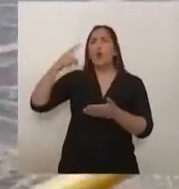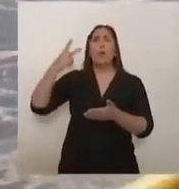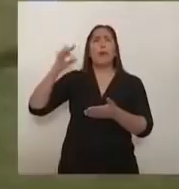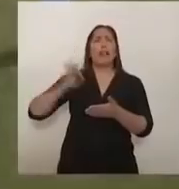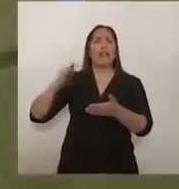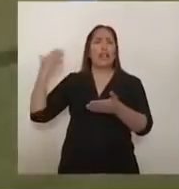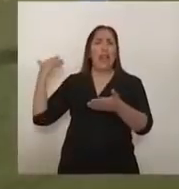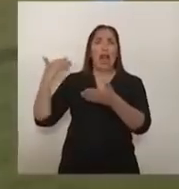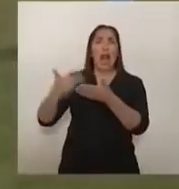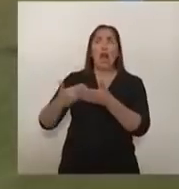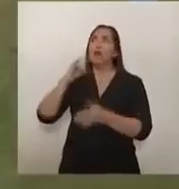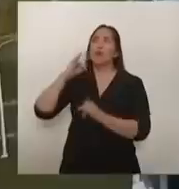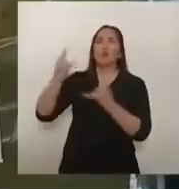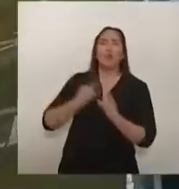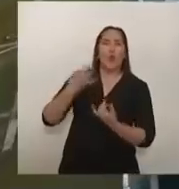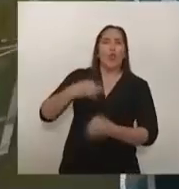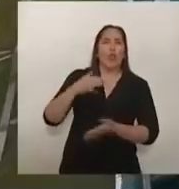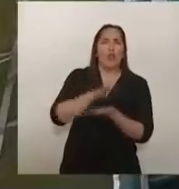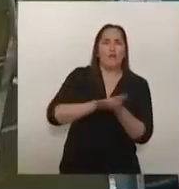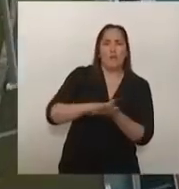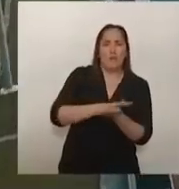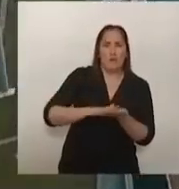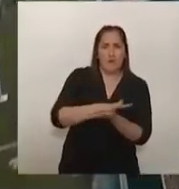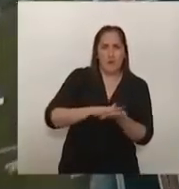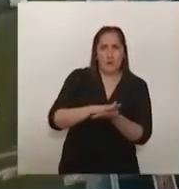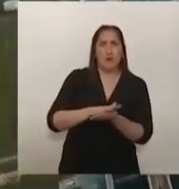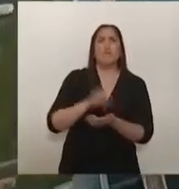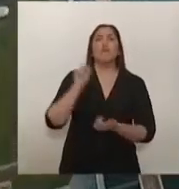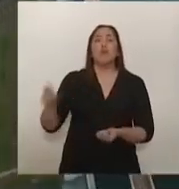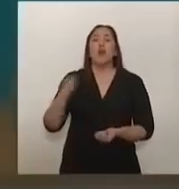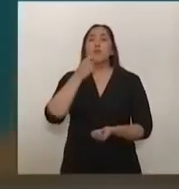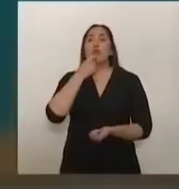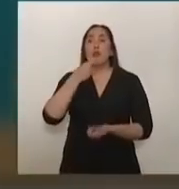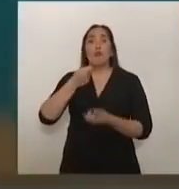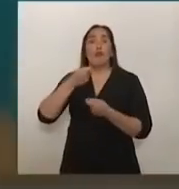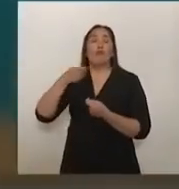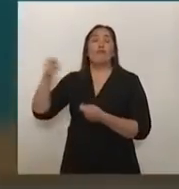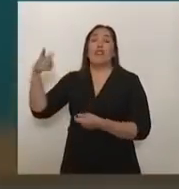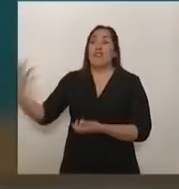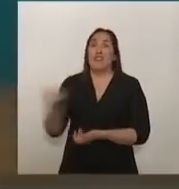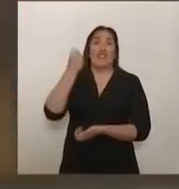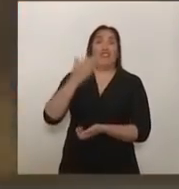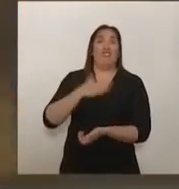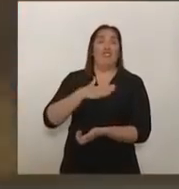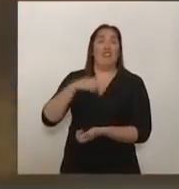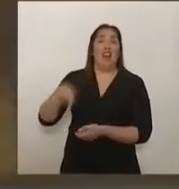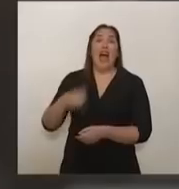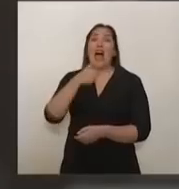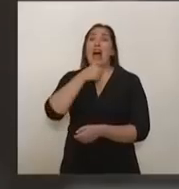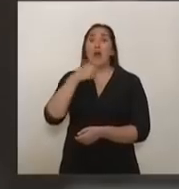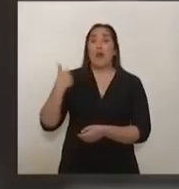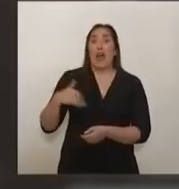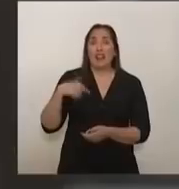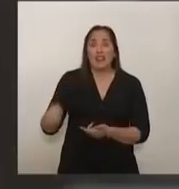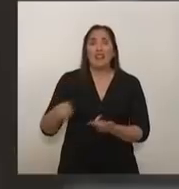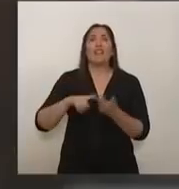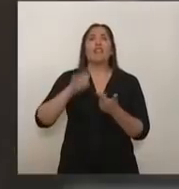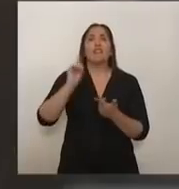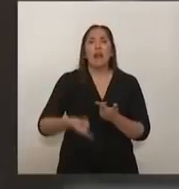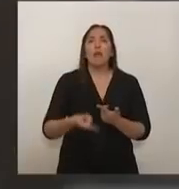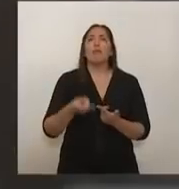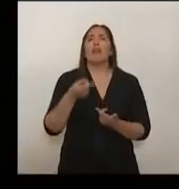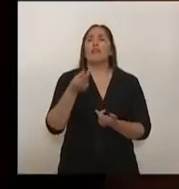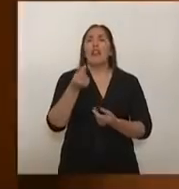nos tocó resolver a nosotros. Además de la estatización de Aguas Argentinas, también nos tocó hacernos cargo de la especificación de tarifas